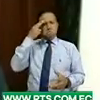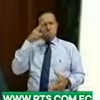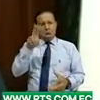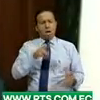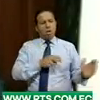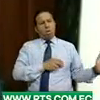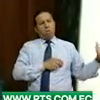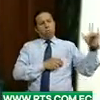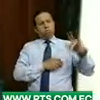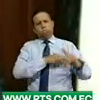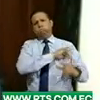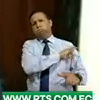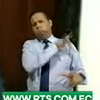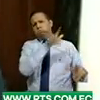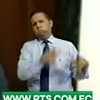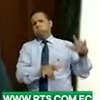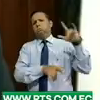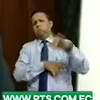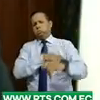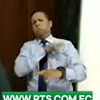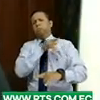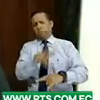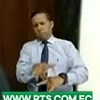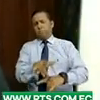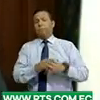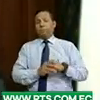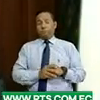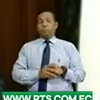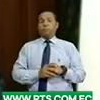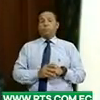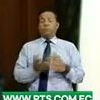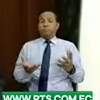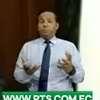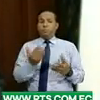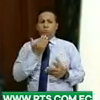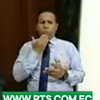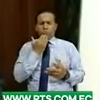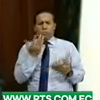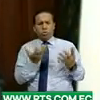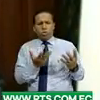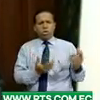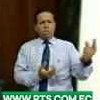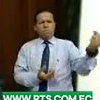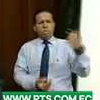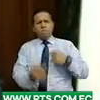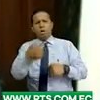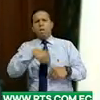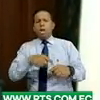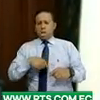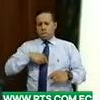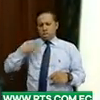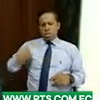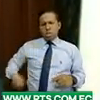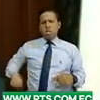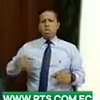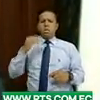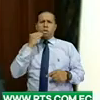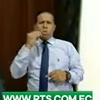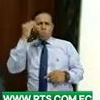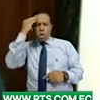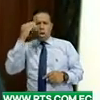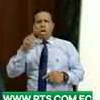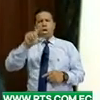están todas las conexiones que queremos saber de dónde están viniendo, especialmente que son de China, de Corea,